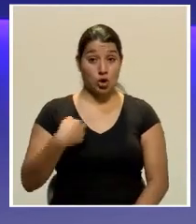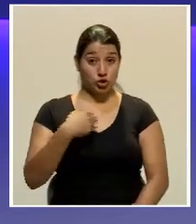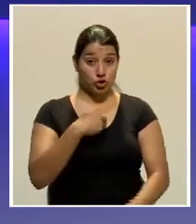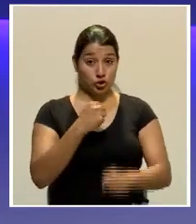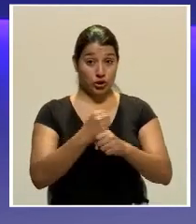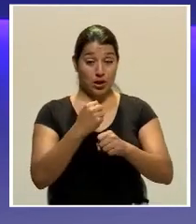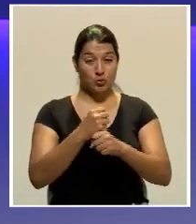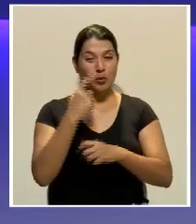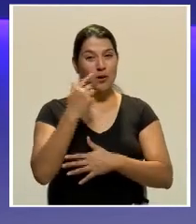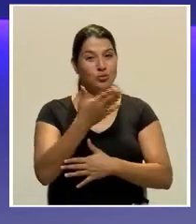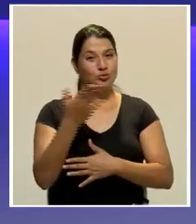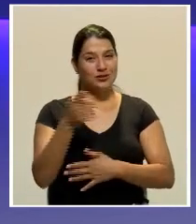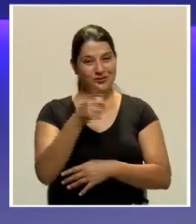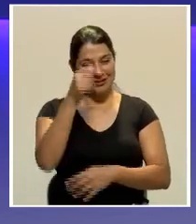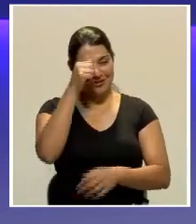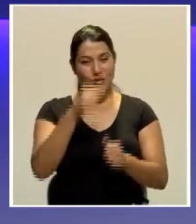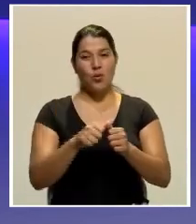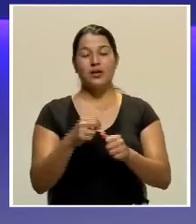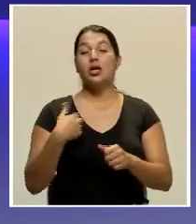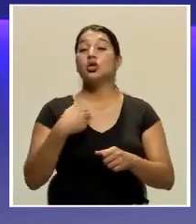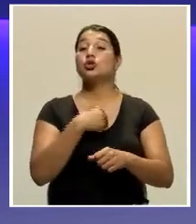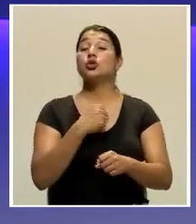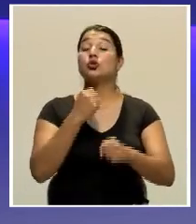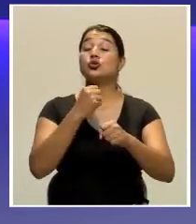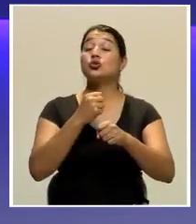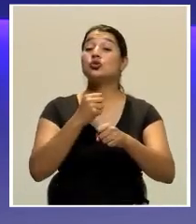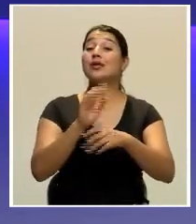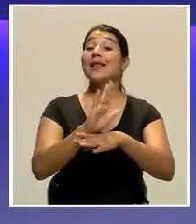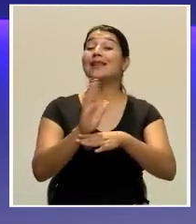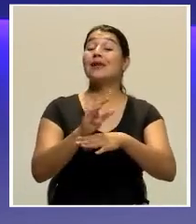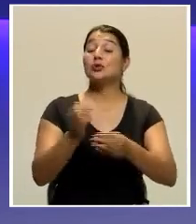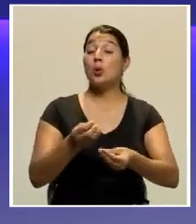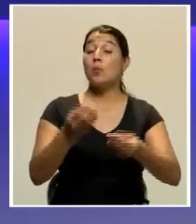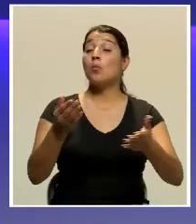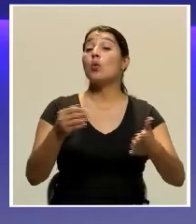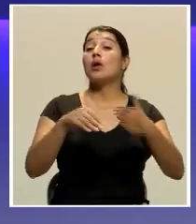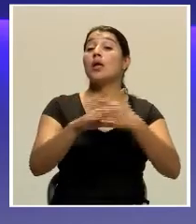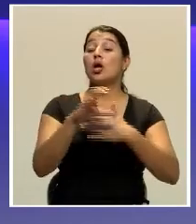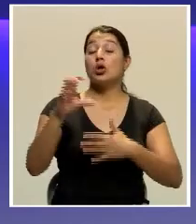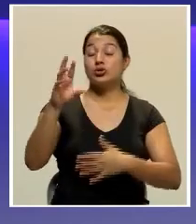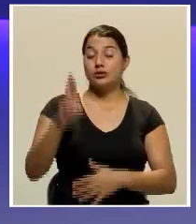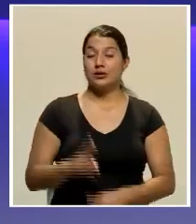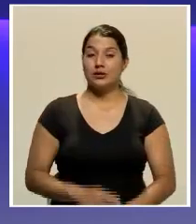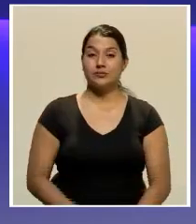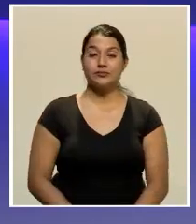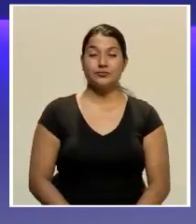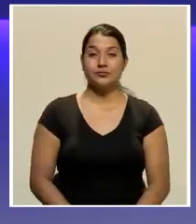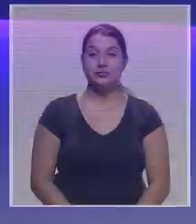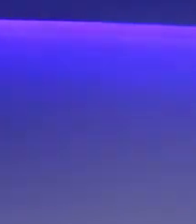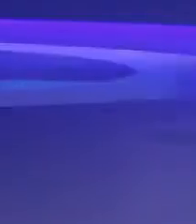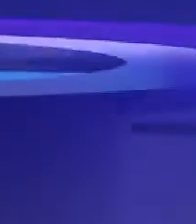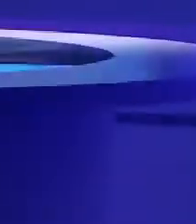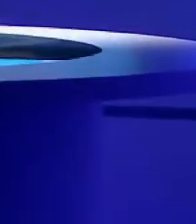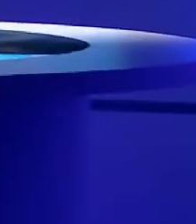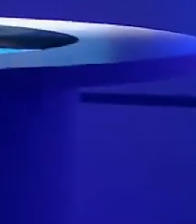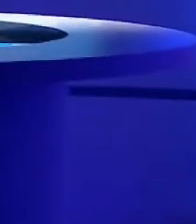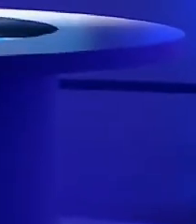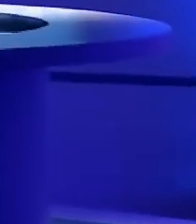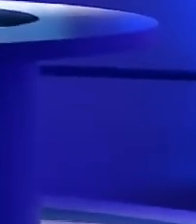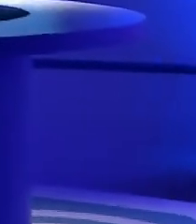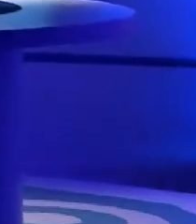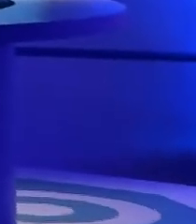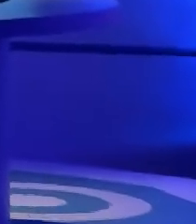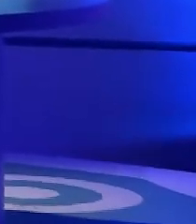Trabajamos para usted, recuérdelo. Somos la televisión pública de Costa Rica.